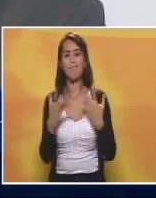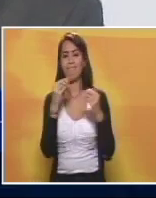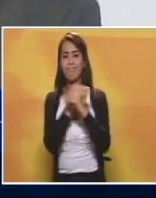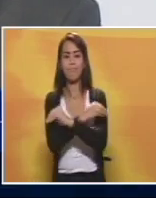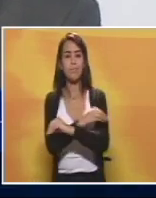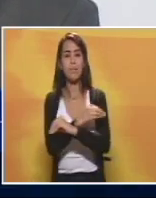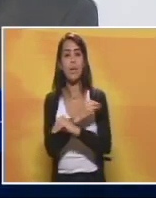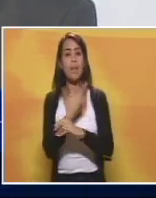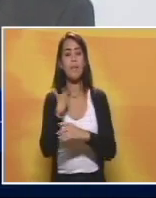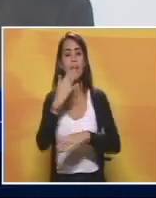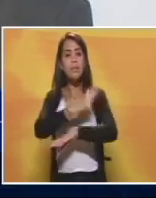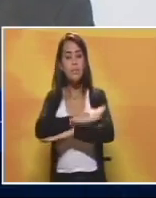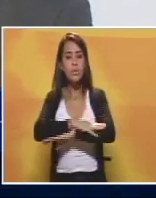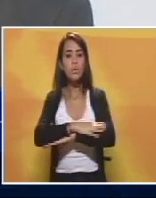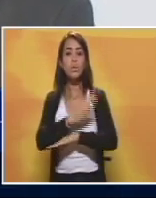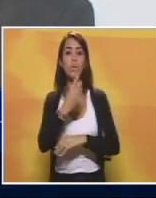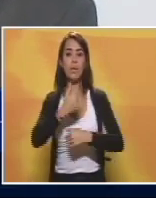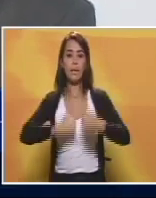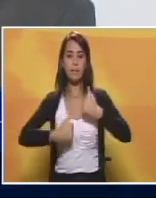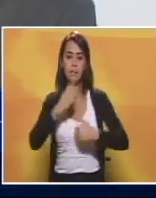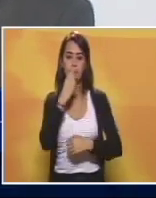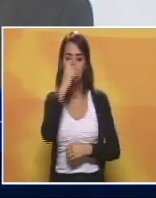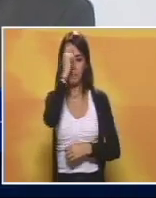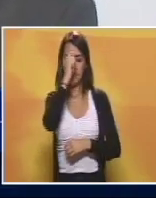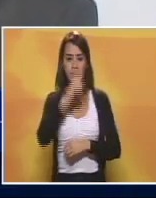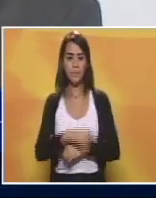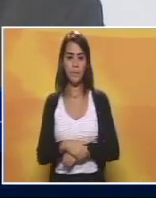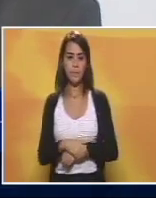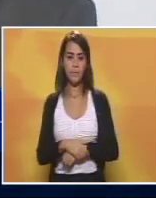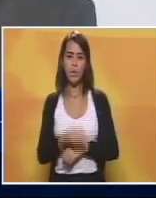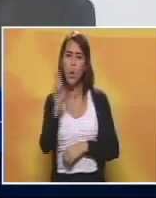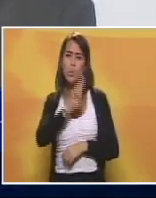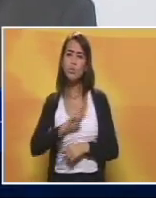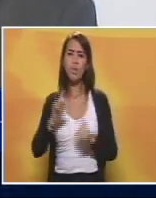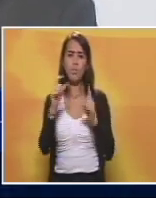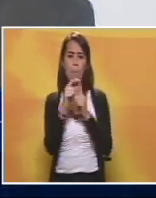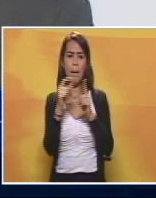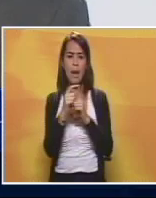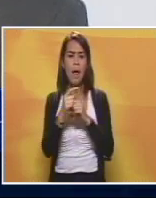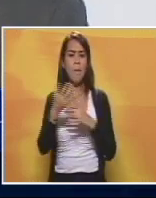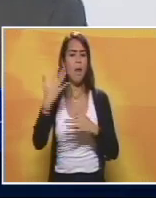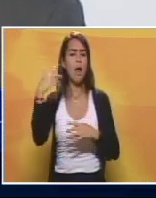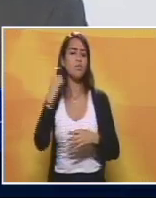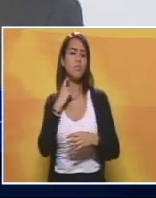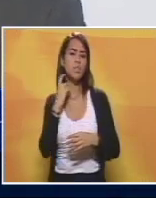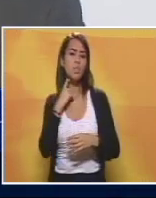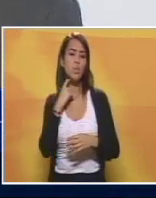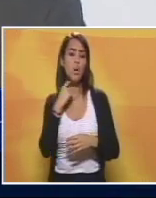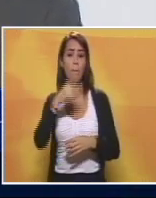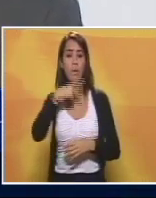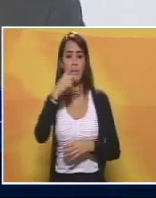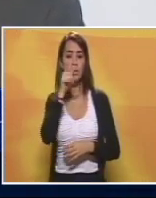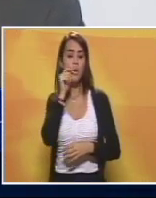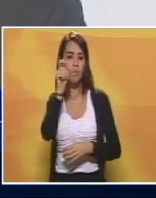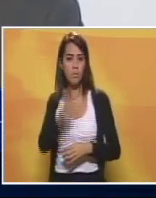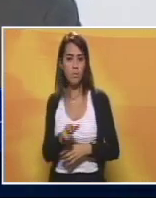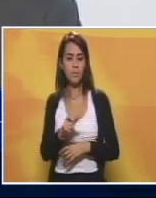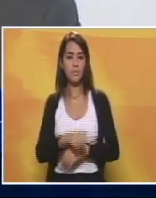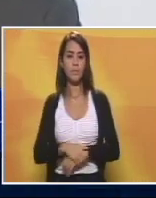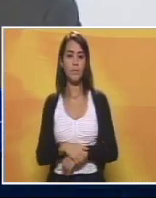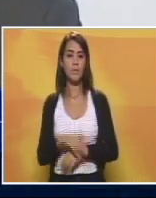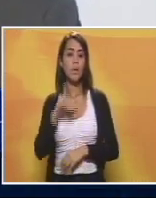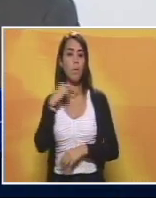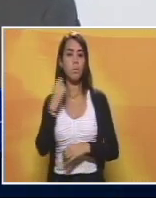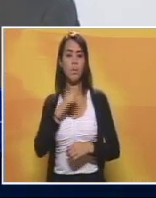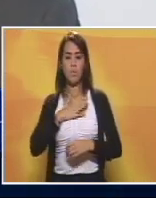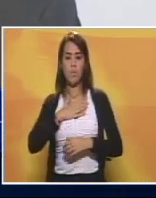del candidato presidencial gente y falcón utilizando palabras de un viejo político venezolano henri falcón se auto suicidó el